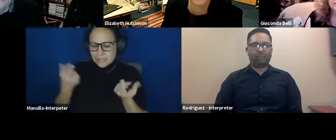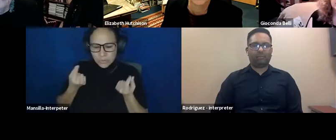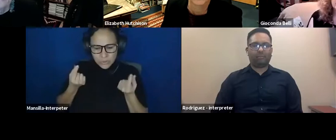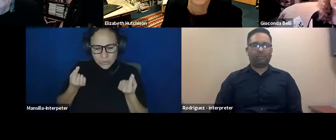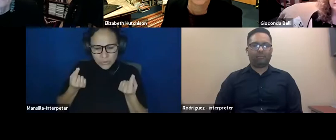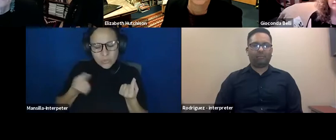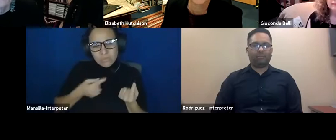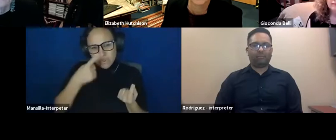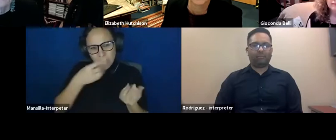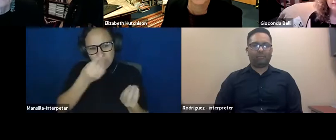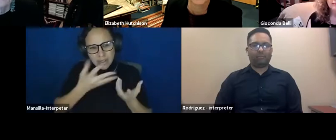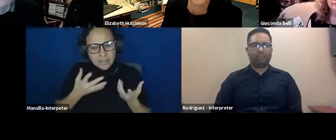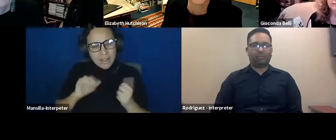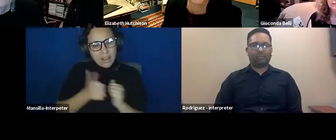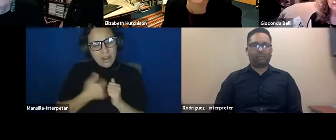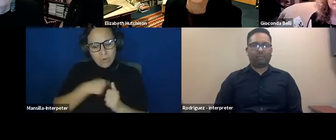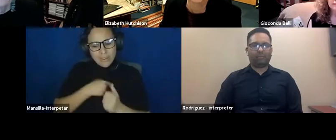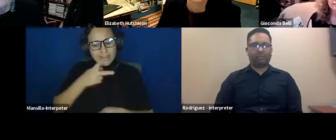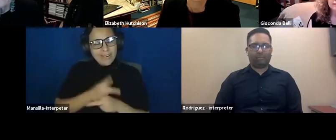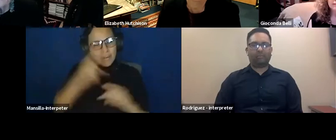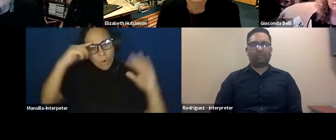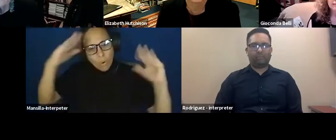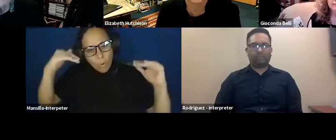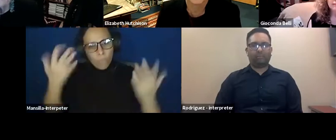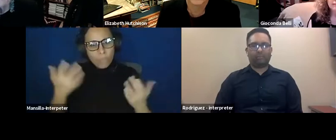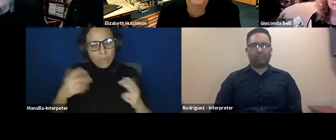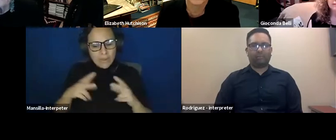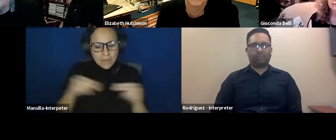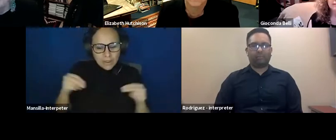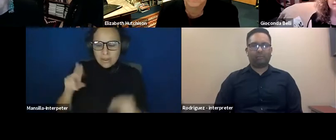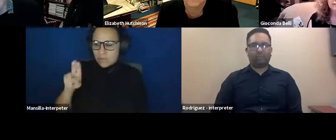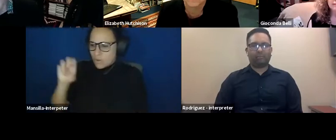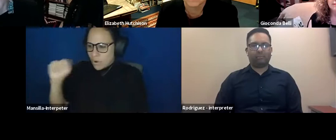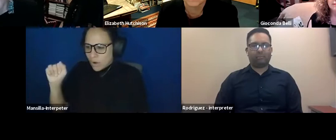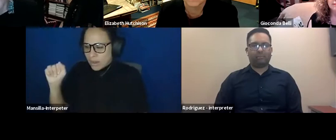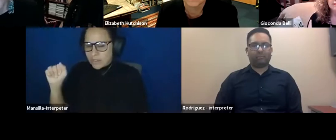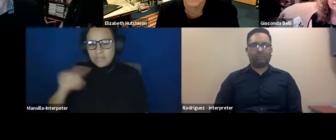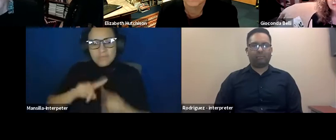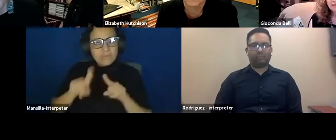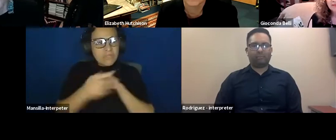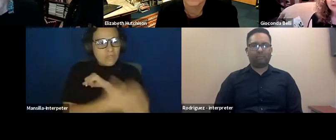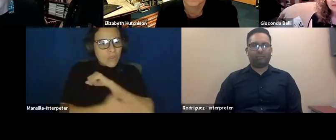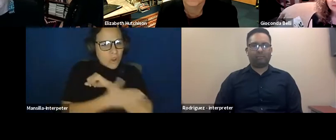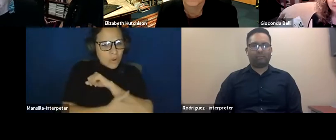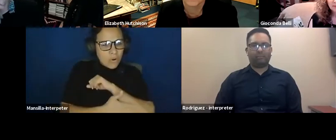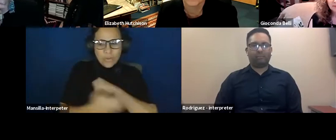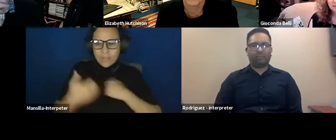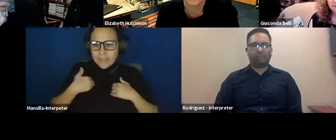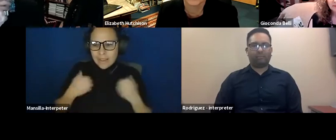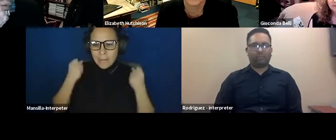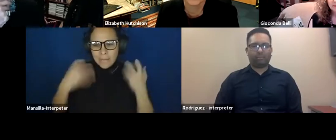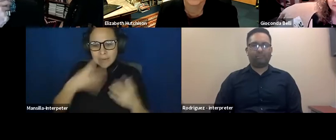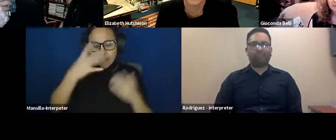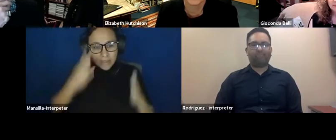esto. Por ejemplo, entre Nicaragua, Estados Unidos y en varios otros sitios donde hay ahora muchos refugiados, inmigrantes